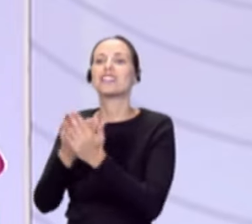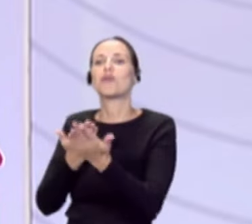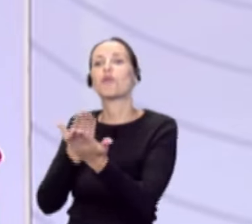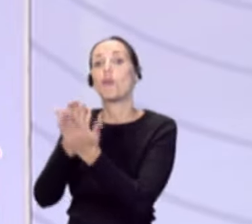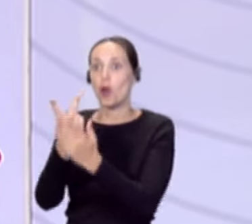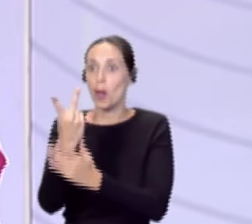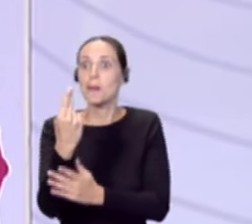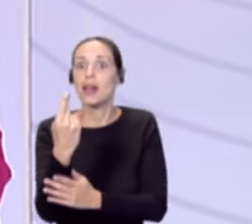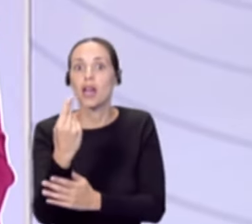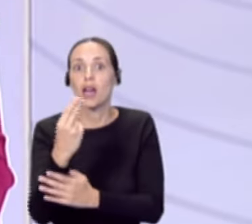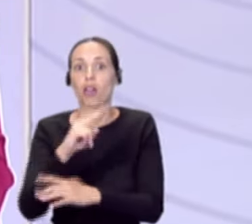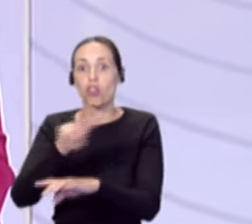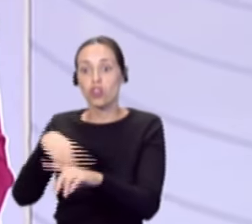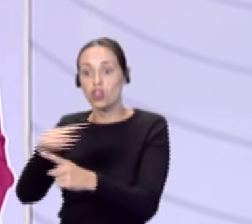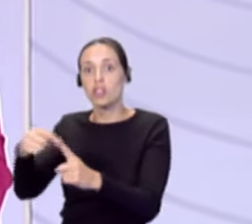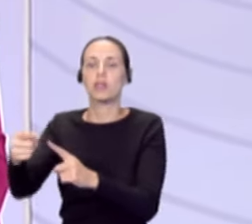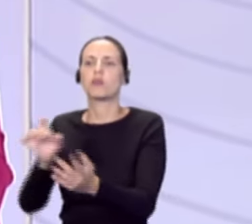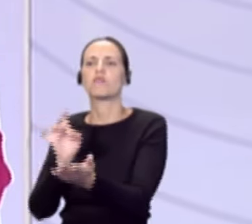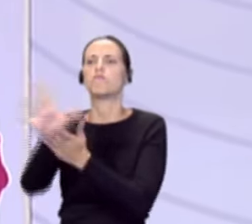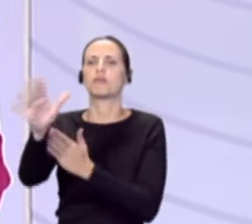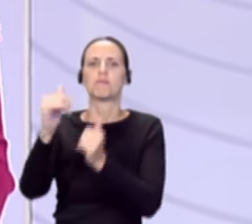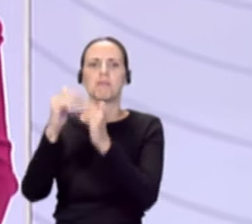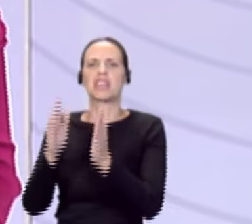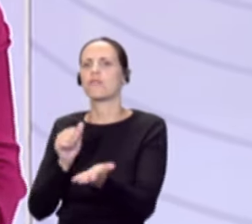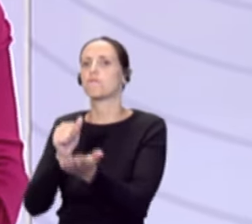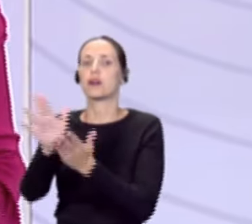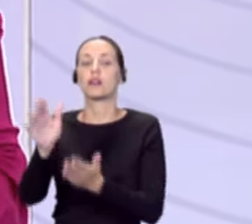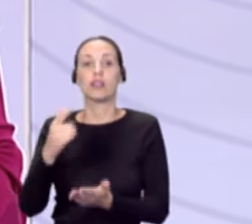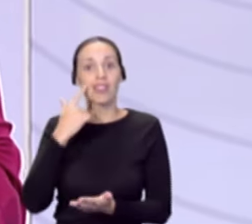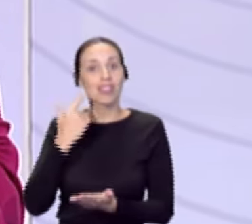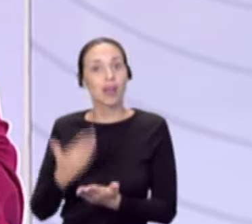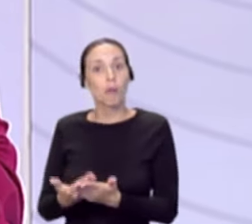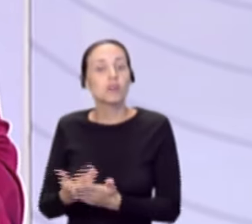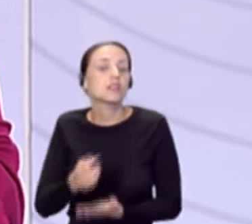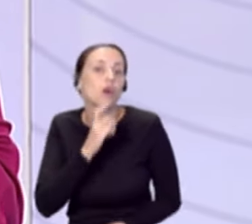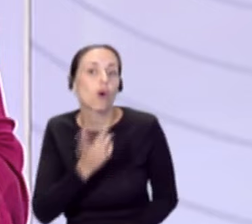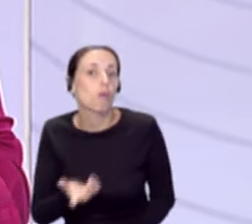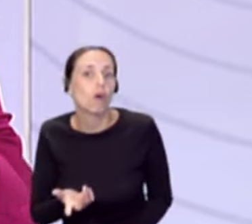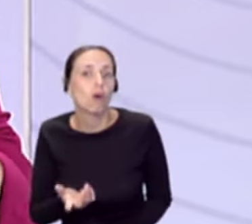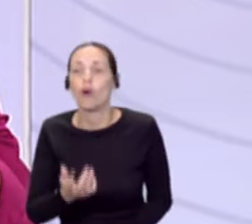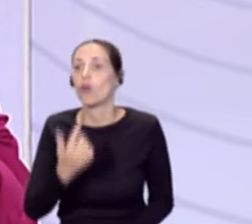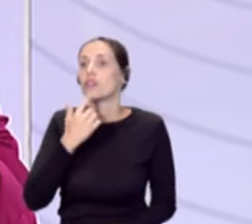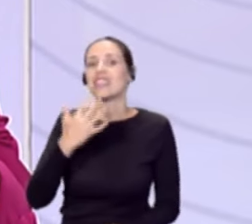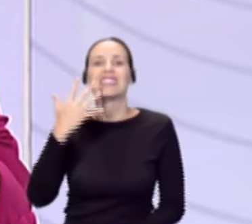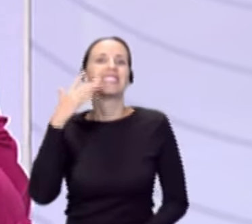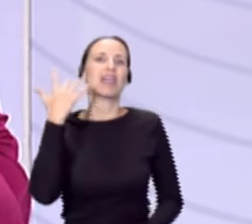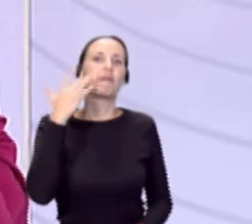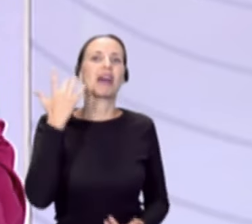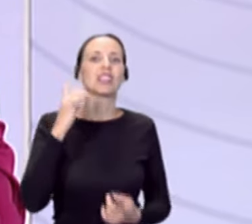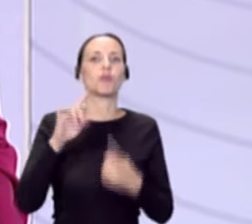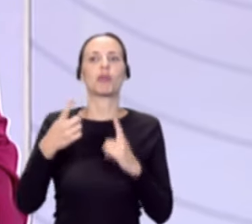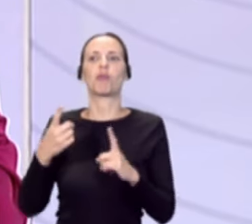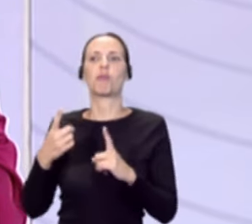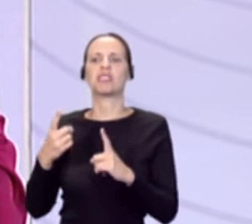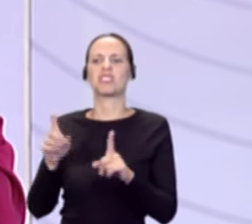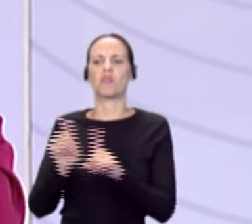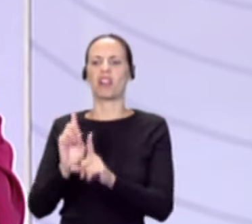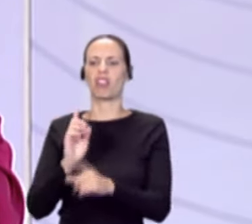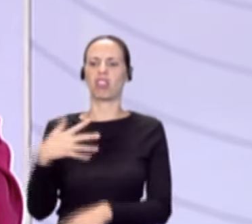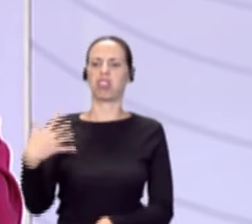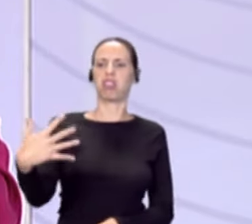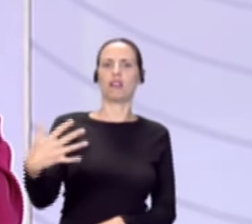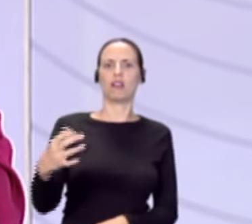2 horas te echa de su casa? ¿Eso cómo lo demuestras? ¿O cómo demuestras que es muy simpático, pero que luego te hace desplantes y te hace